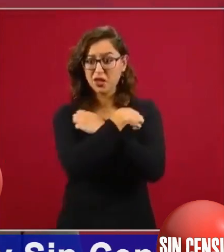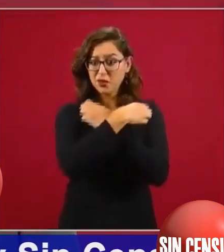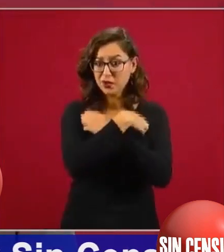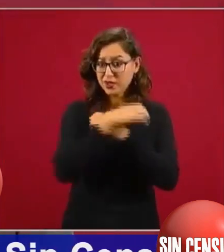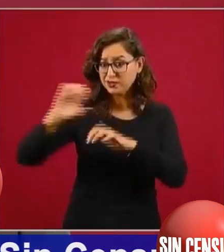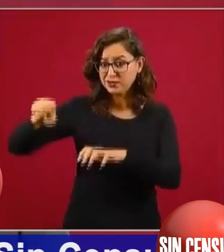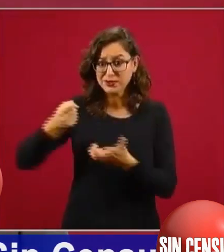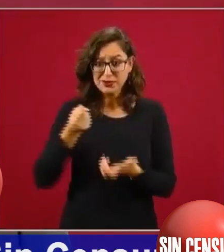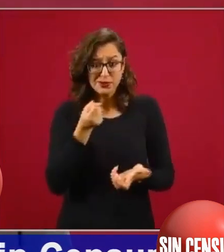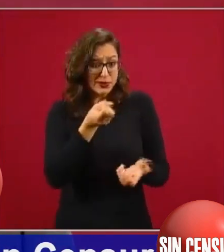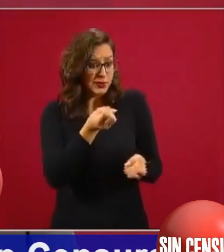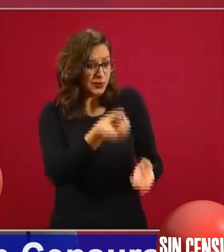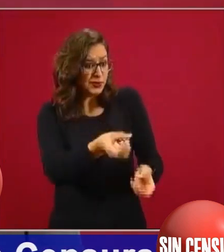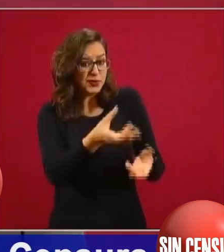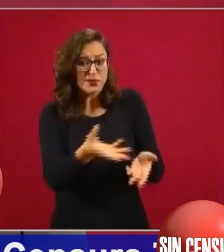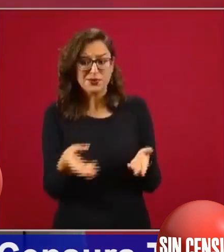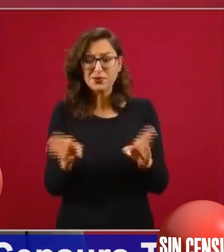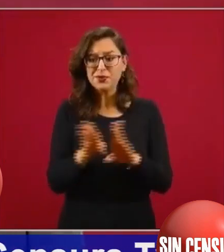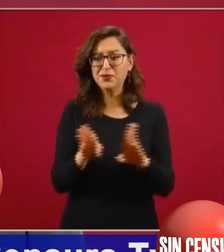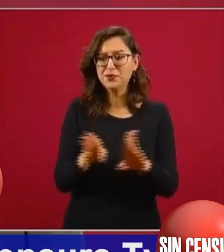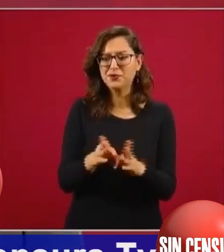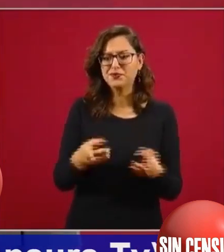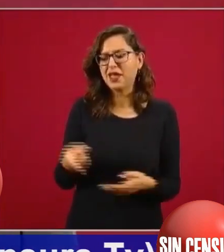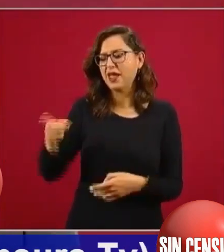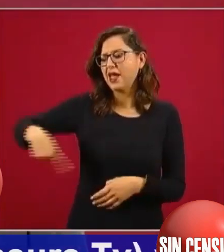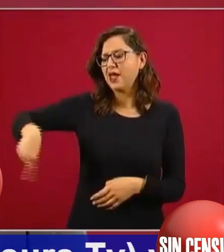Pues los neoliberales dirían: